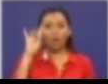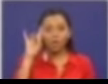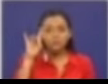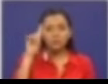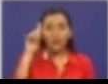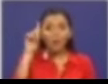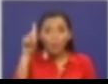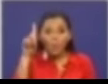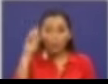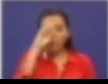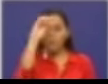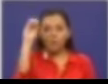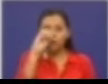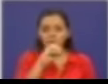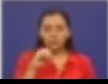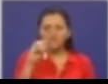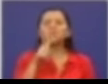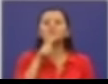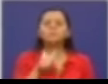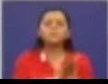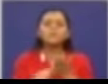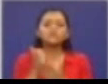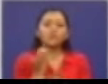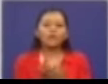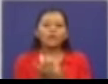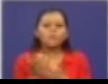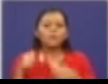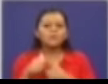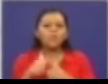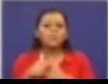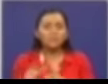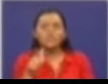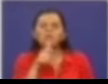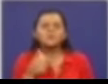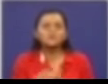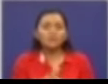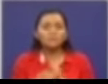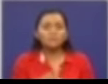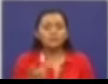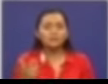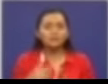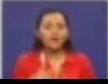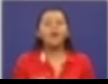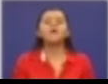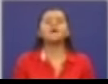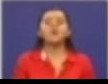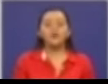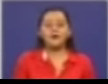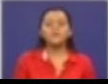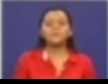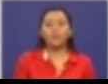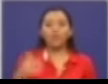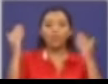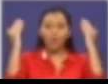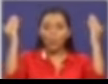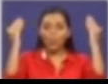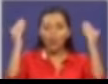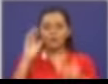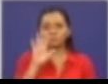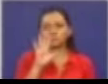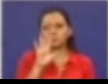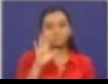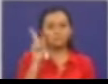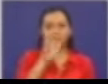81%. De ahí se empieza a tratar de controlar el problema de la deuda con Noboa 54, con